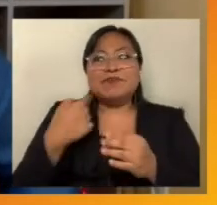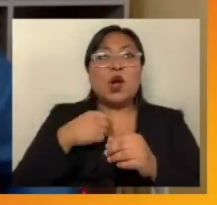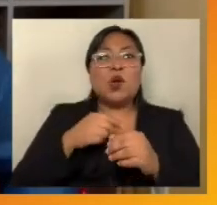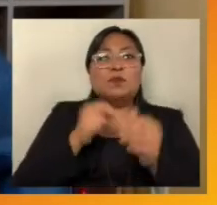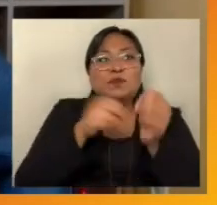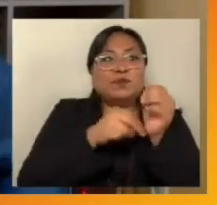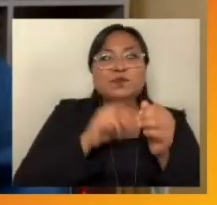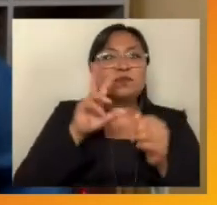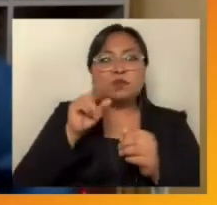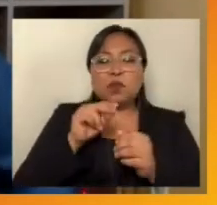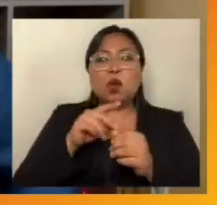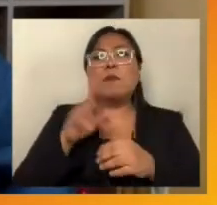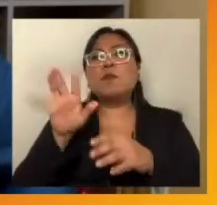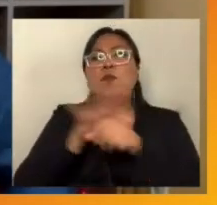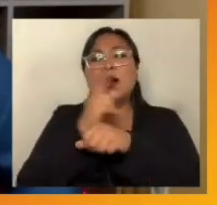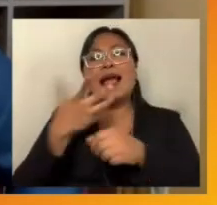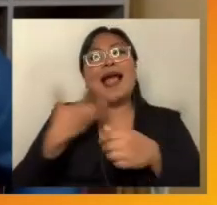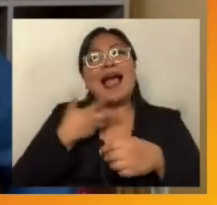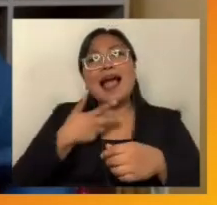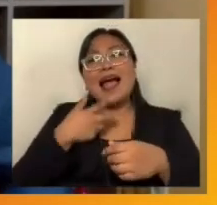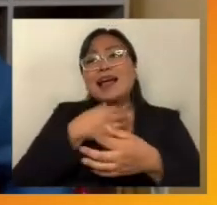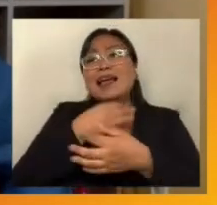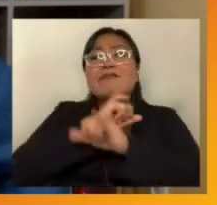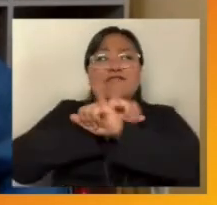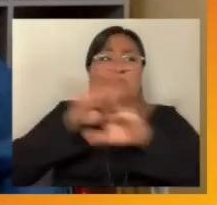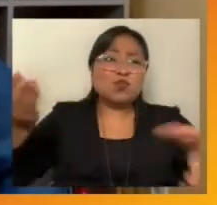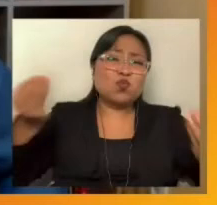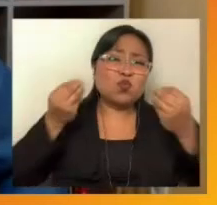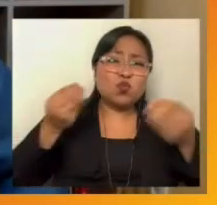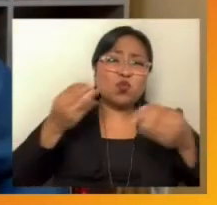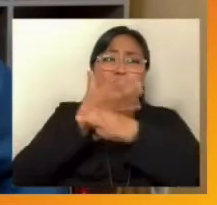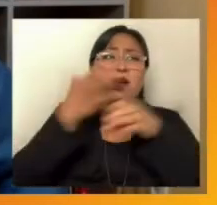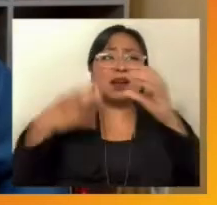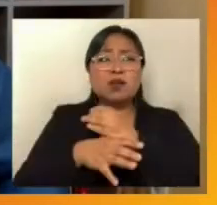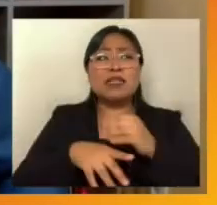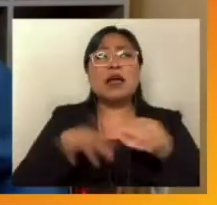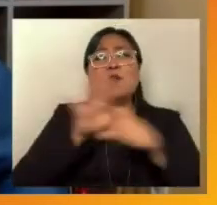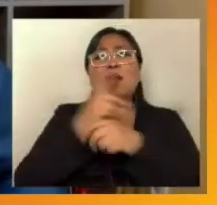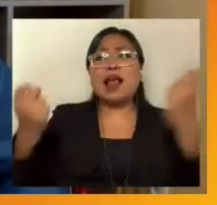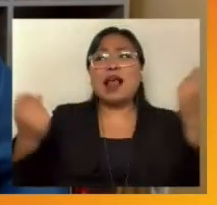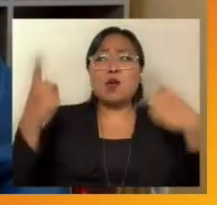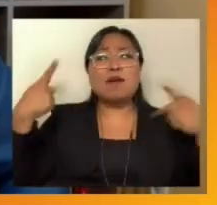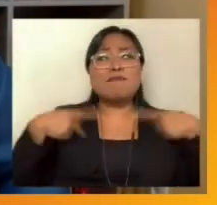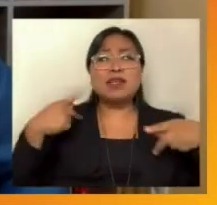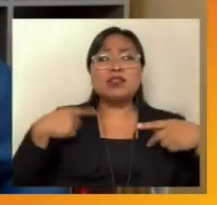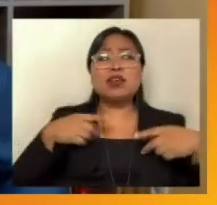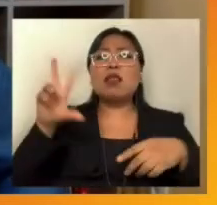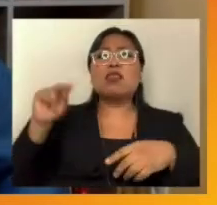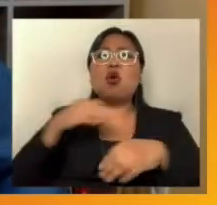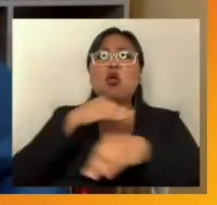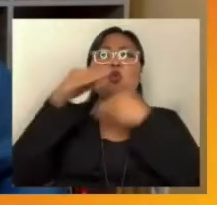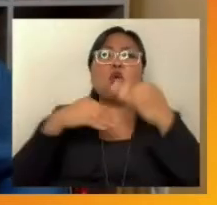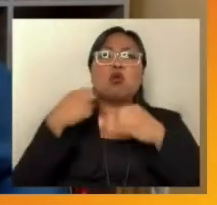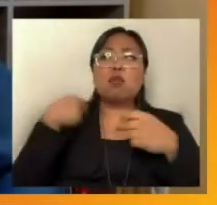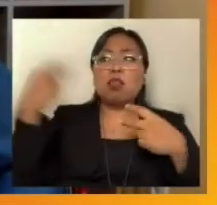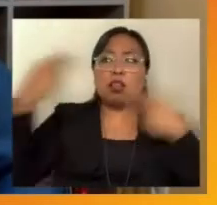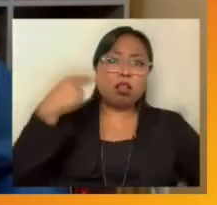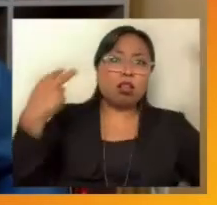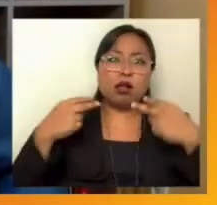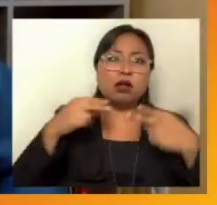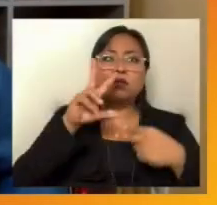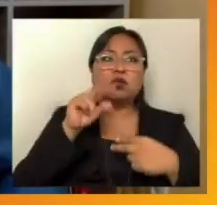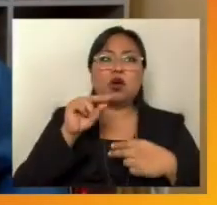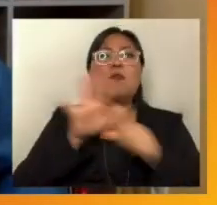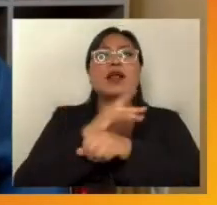esté siguiendo todo lo que estás haciendo. Hay gente que es de artículo, hay gente que es de vídeo, hay gente que es de audio,